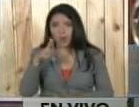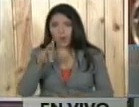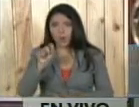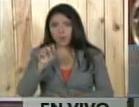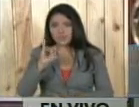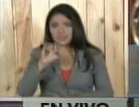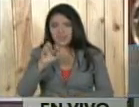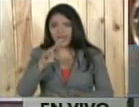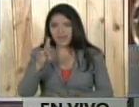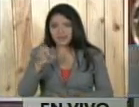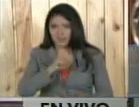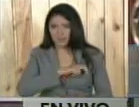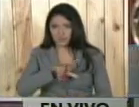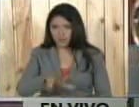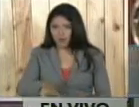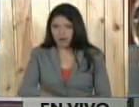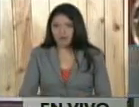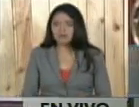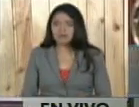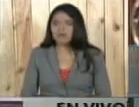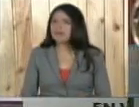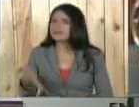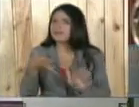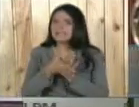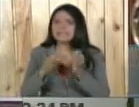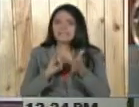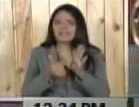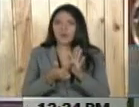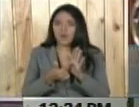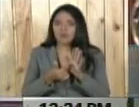Lisboa, lo que significó esta caída bruta.